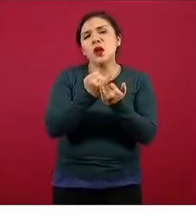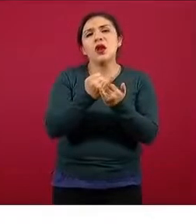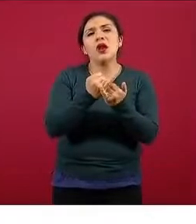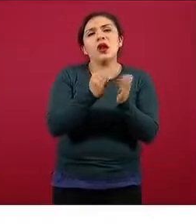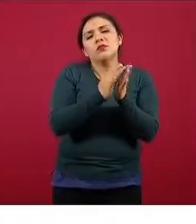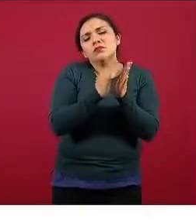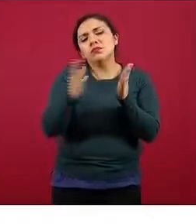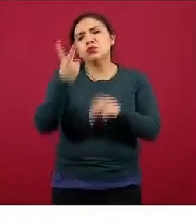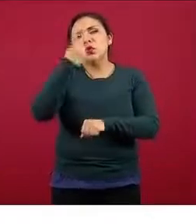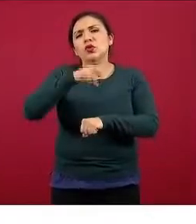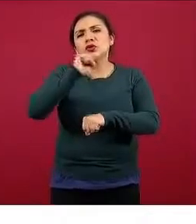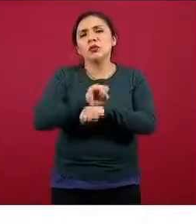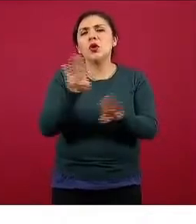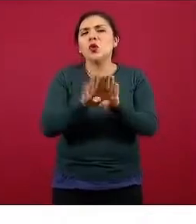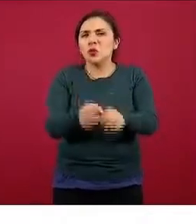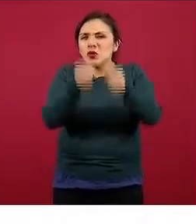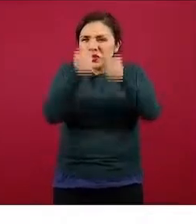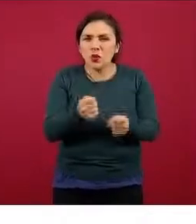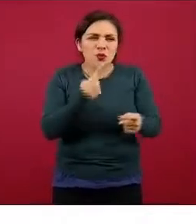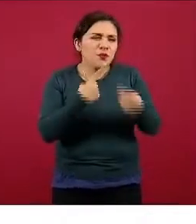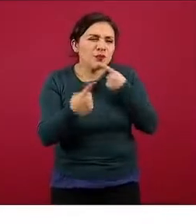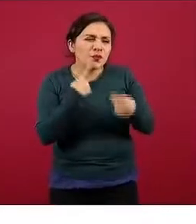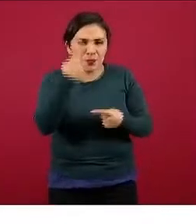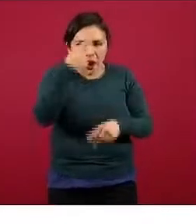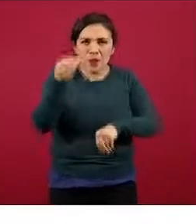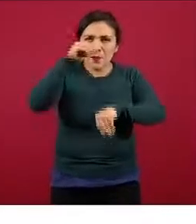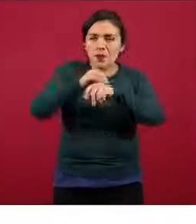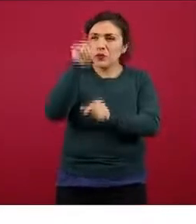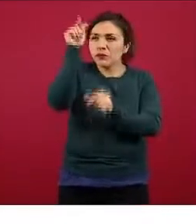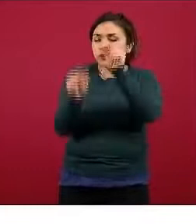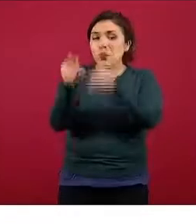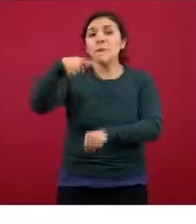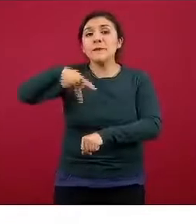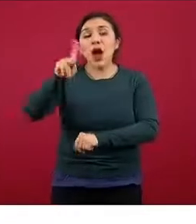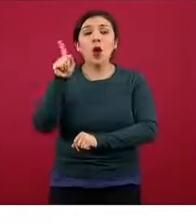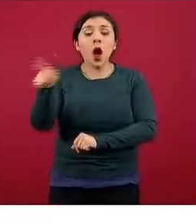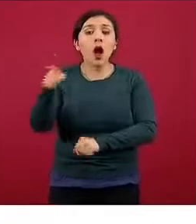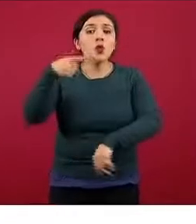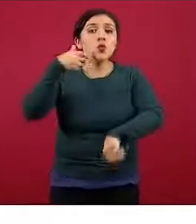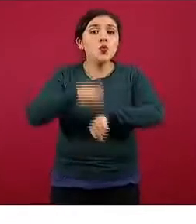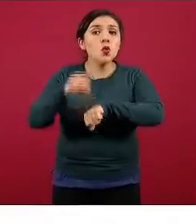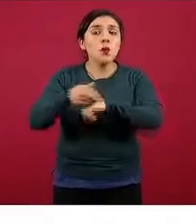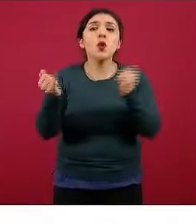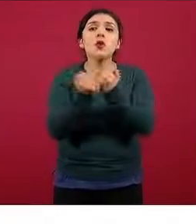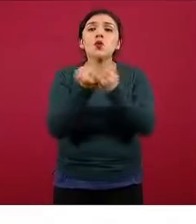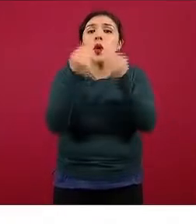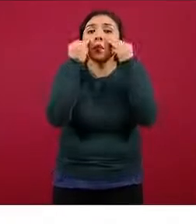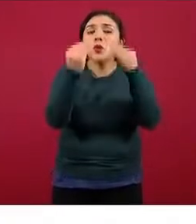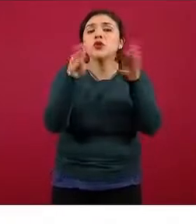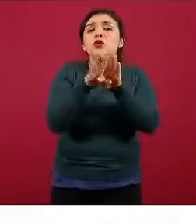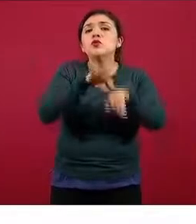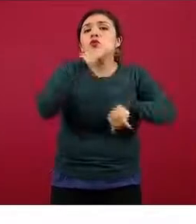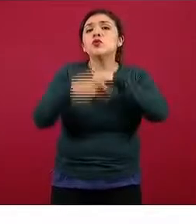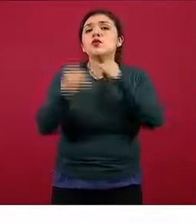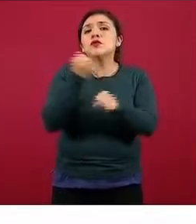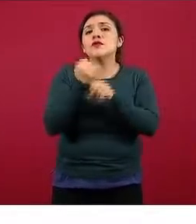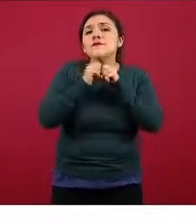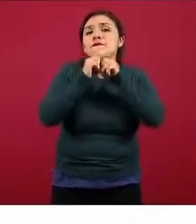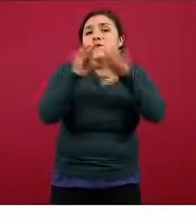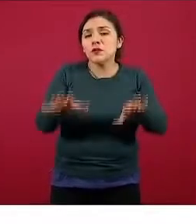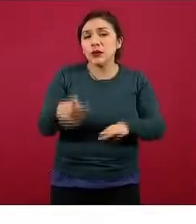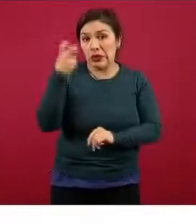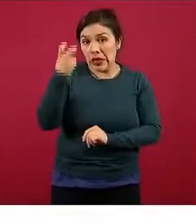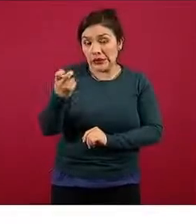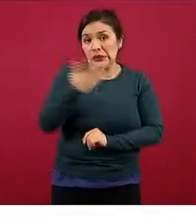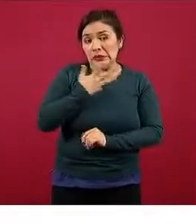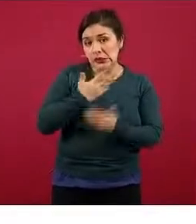la estabilidad en esta forma gráfica, pero los números también están mostrando el último dato que tenemos.